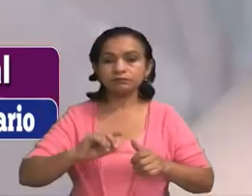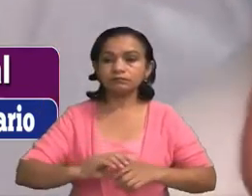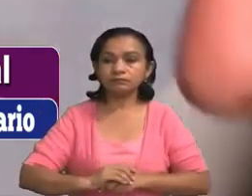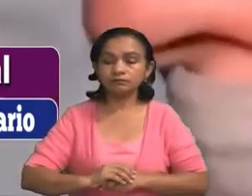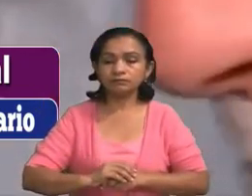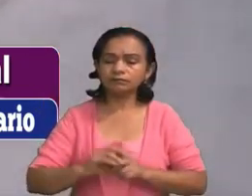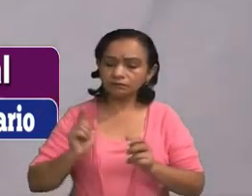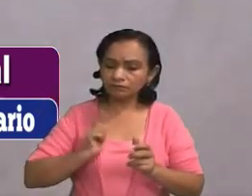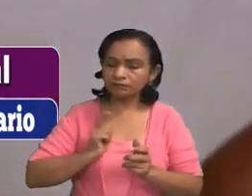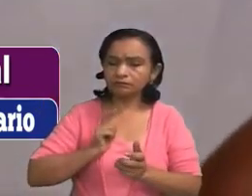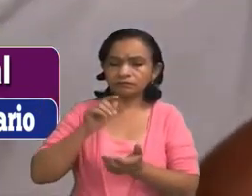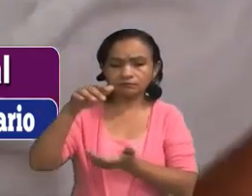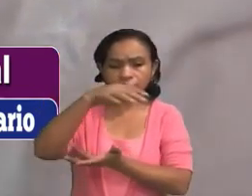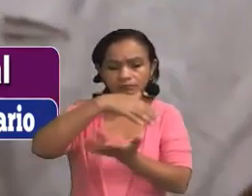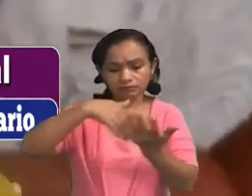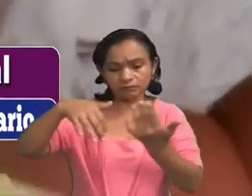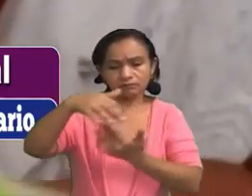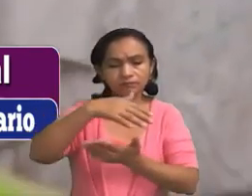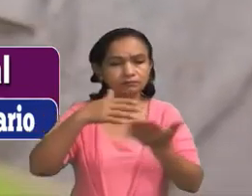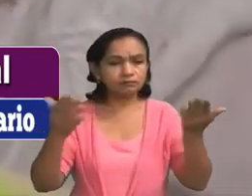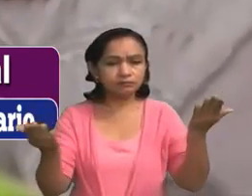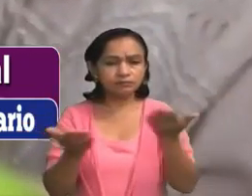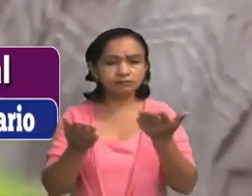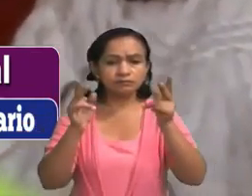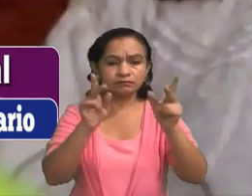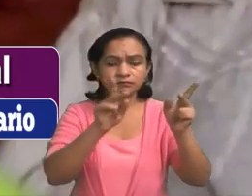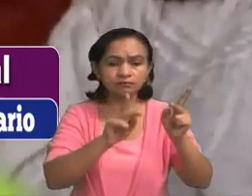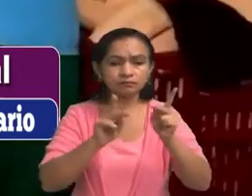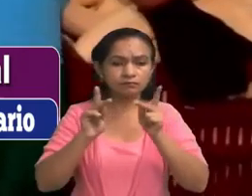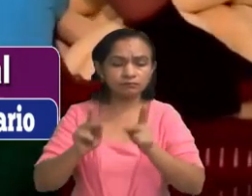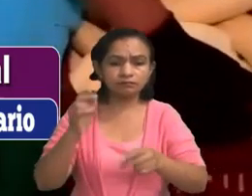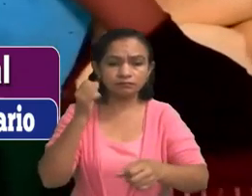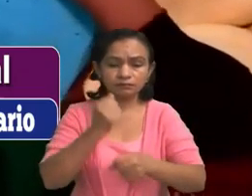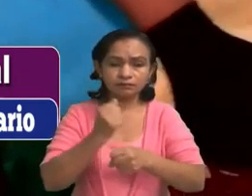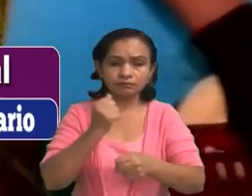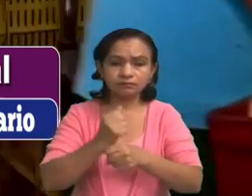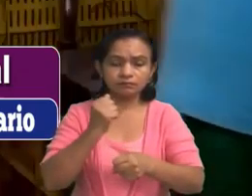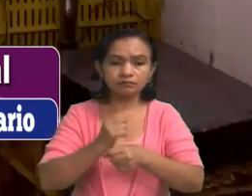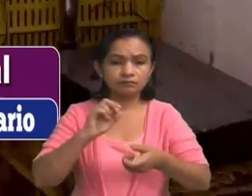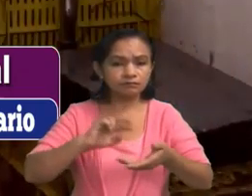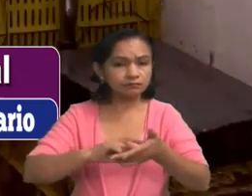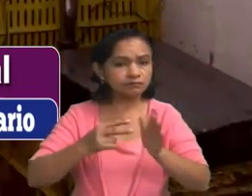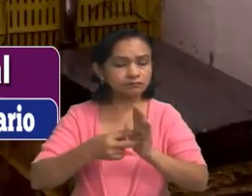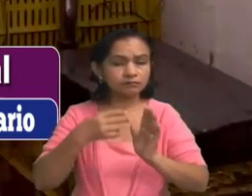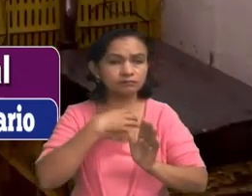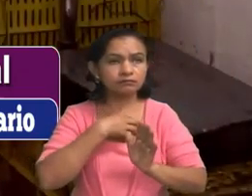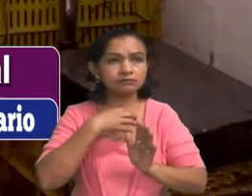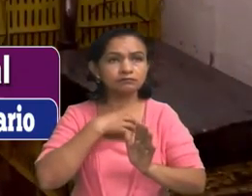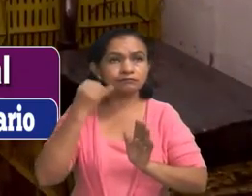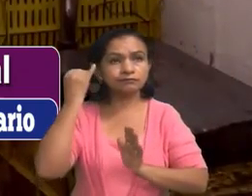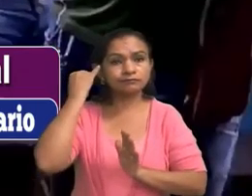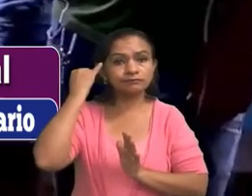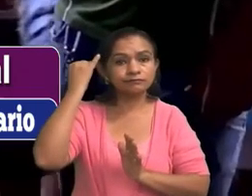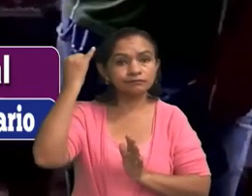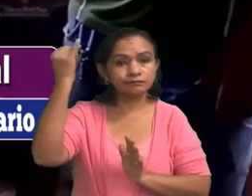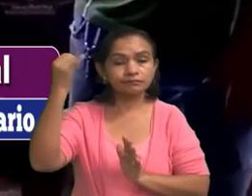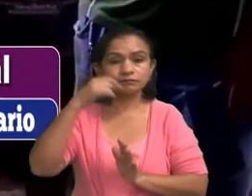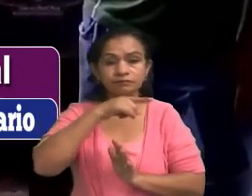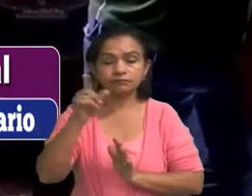tienen relaciones con los productores y productoras que son los que están innovando y son los que